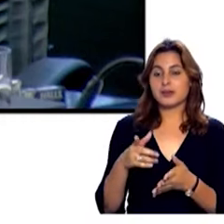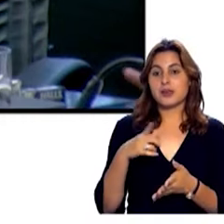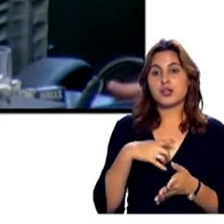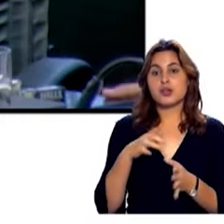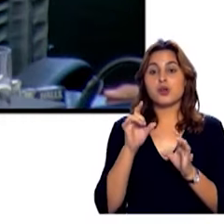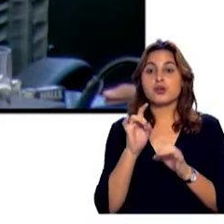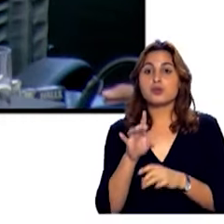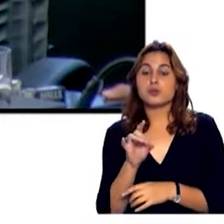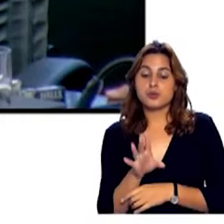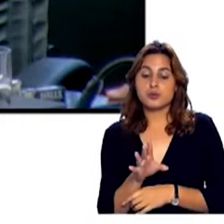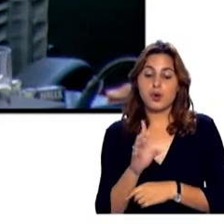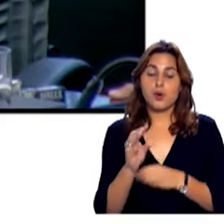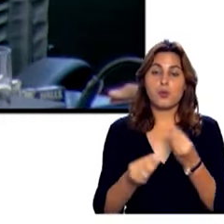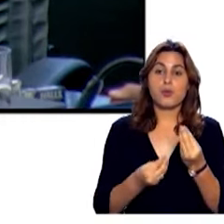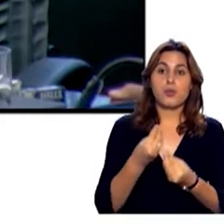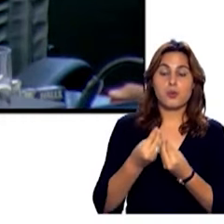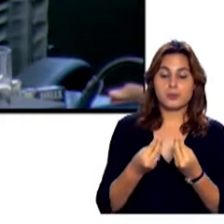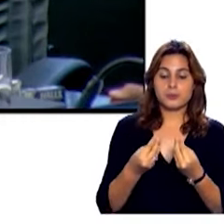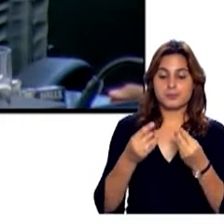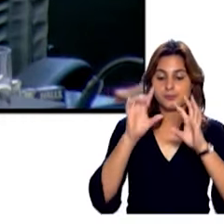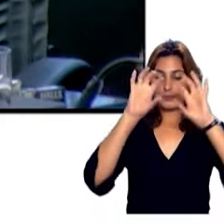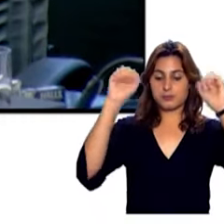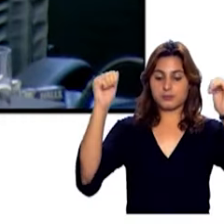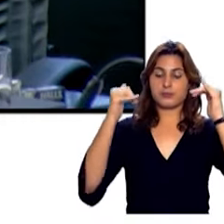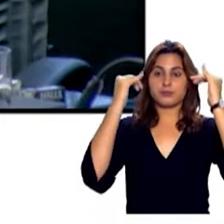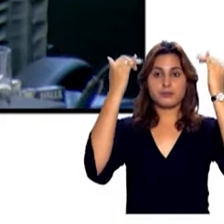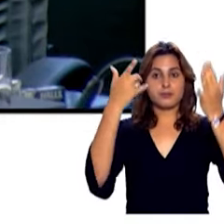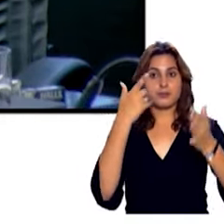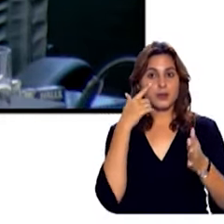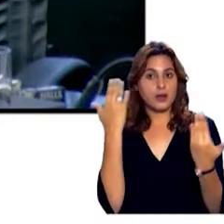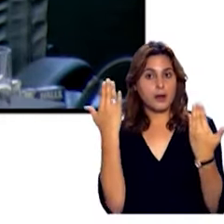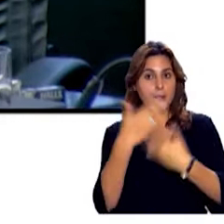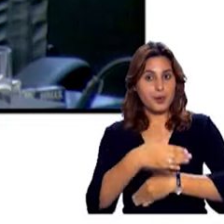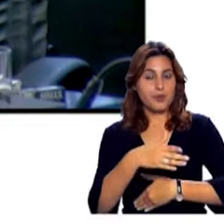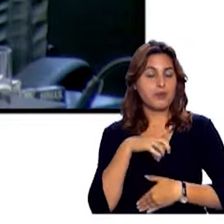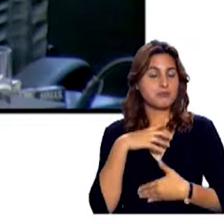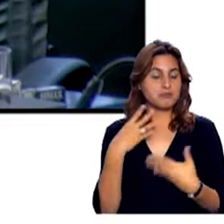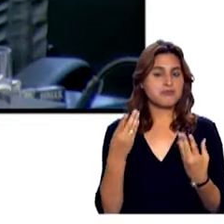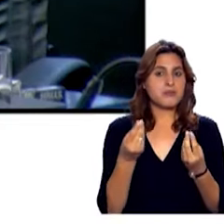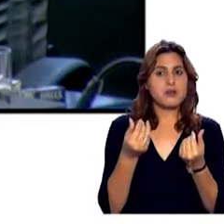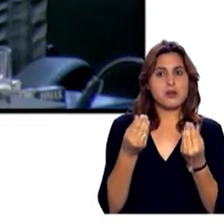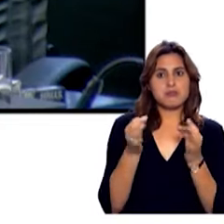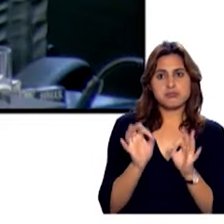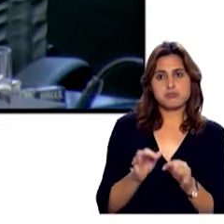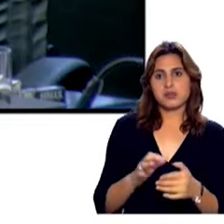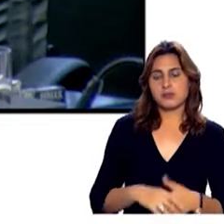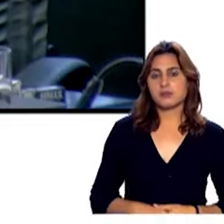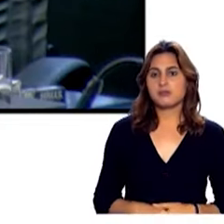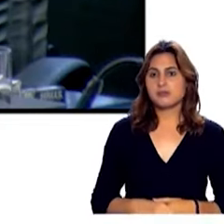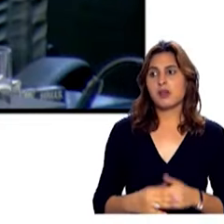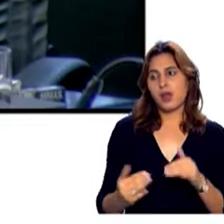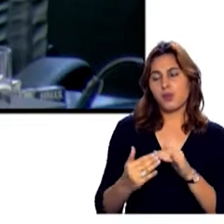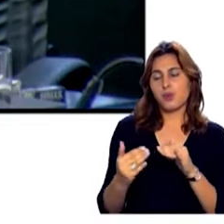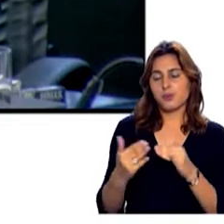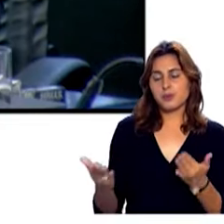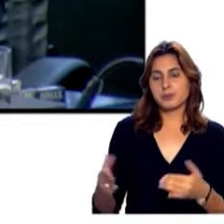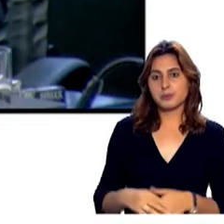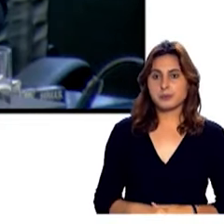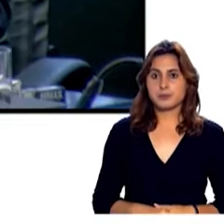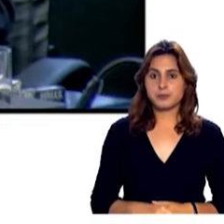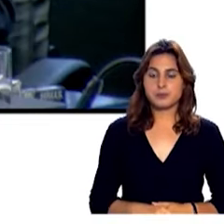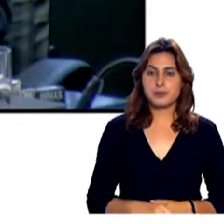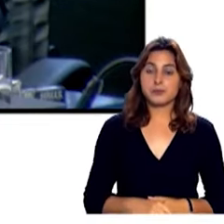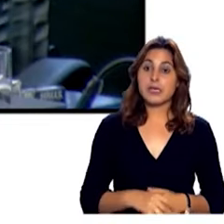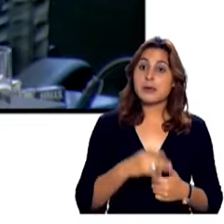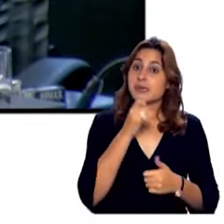la valora probatoria del tribun es razonable S Punto confirmamos solo en otro caso entraríamos